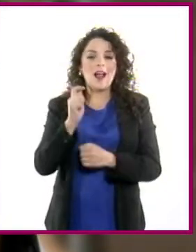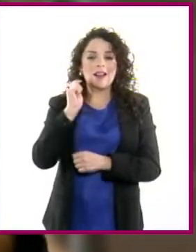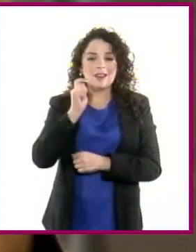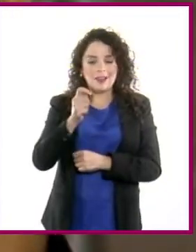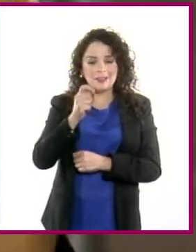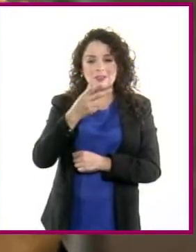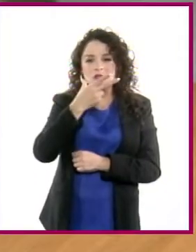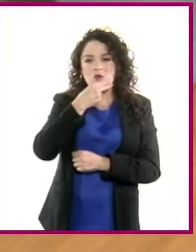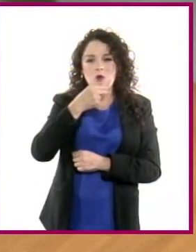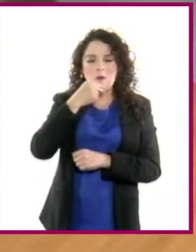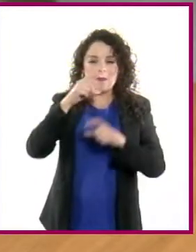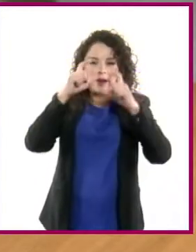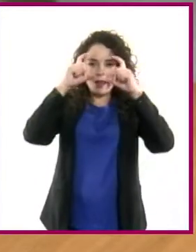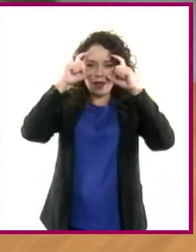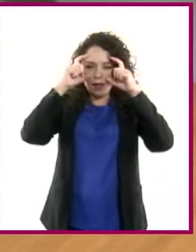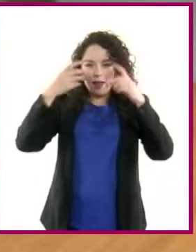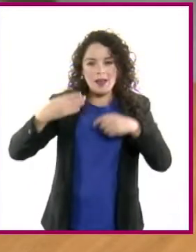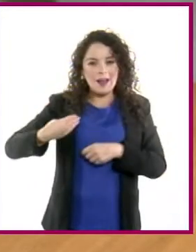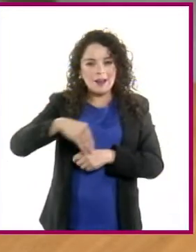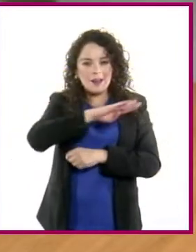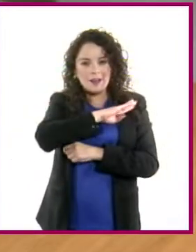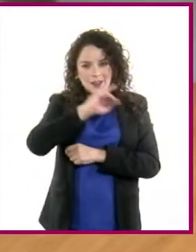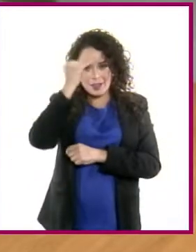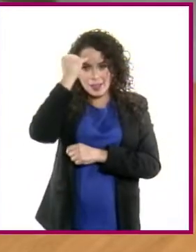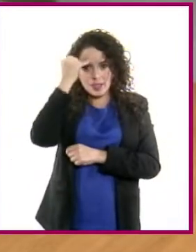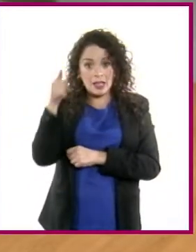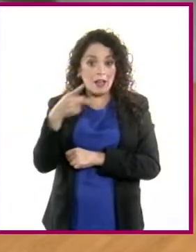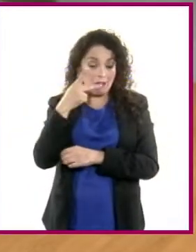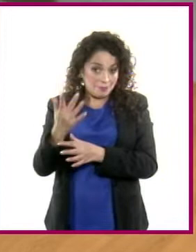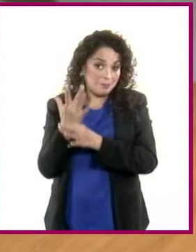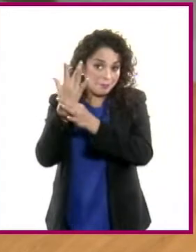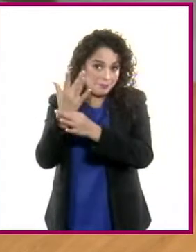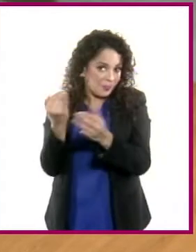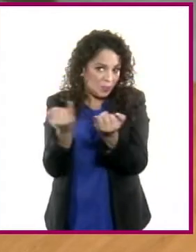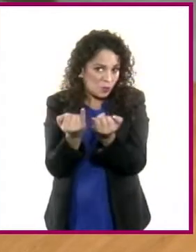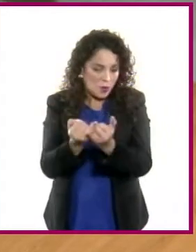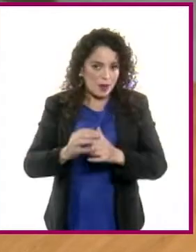bueno, jóvenes, tengo que seguir acomodando volúmenes.